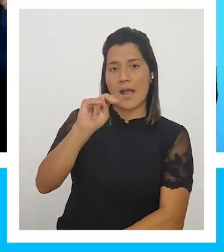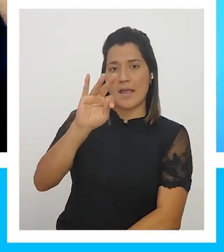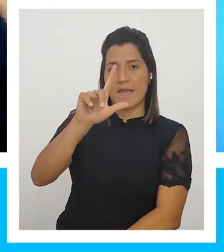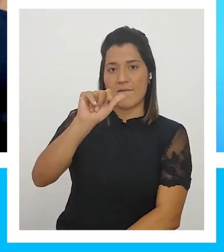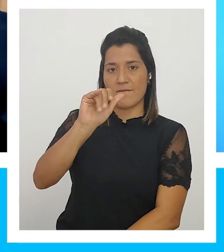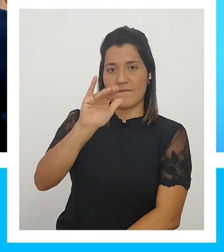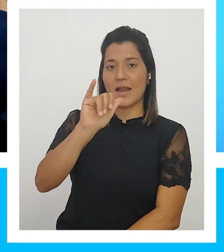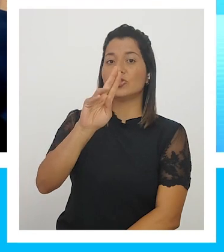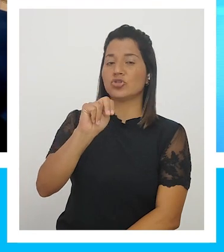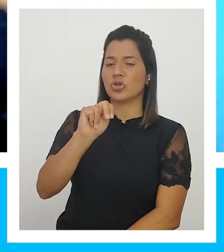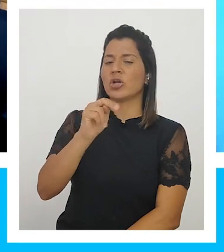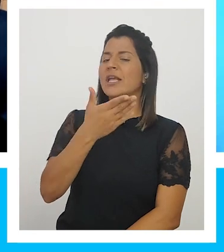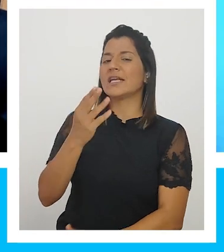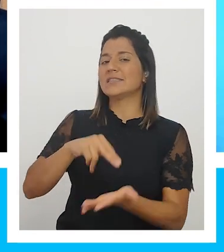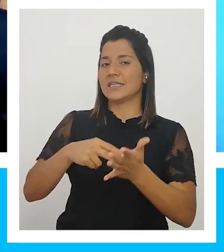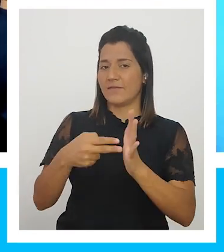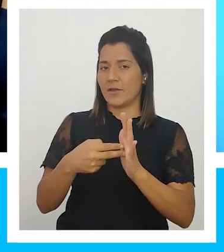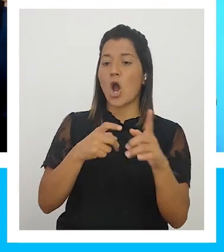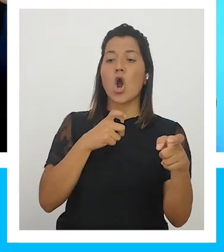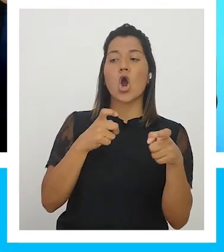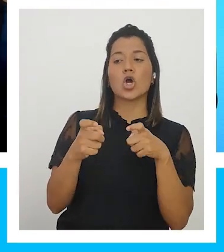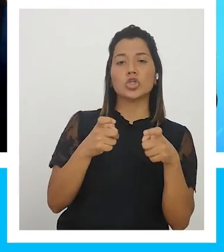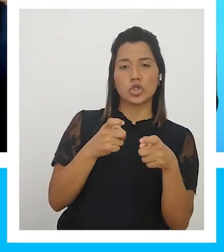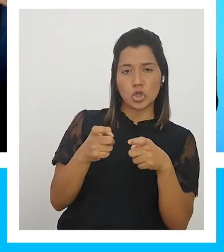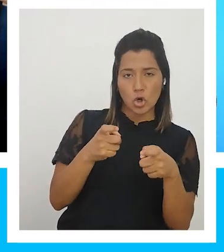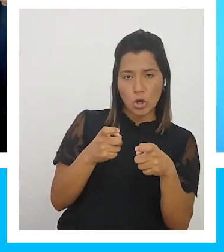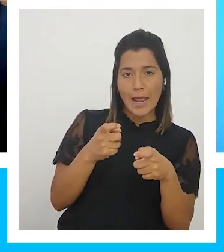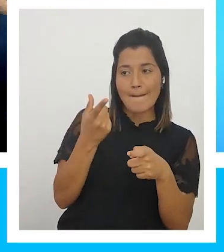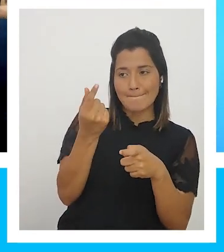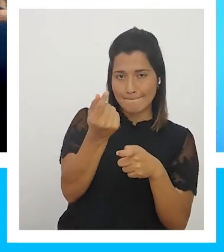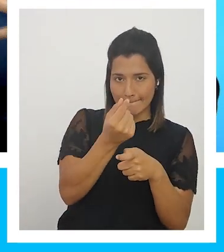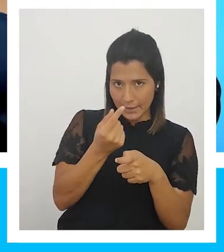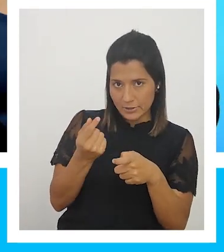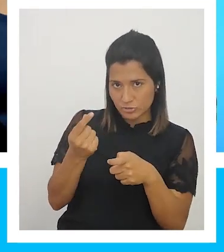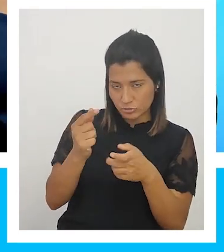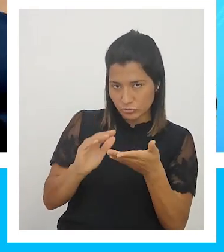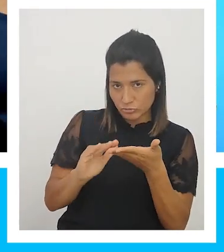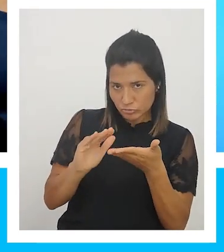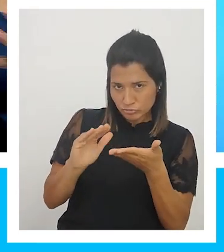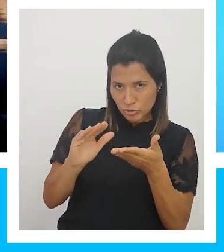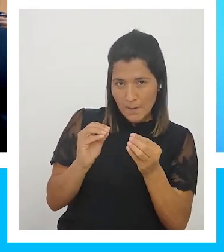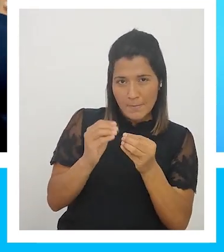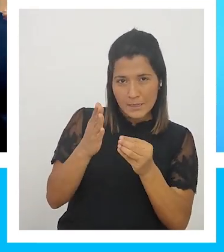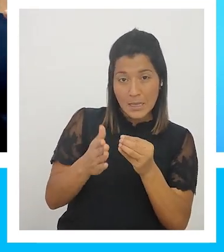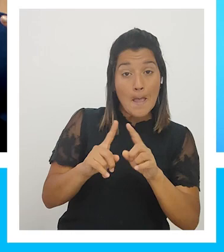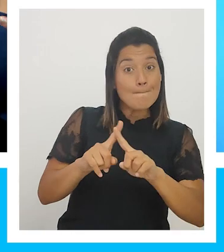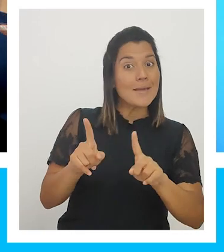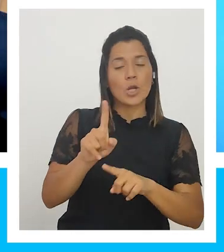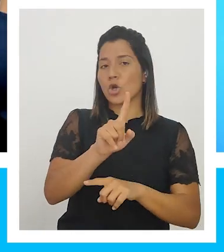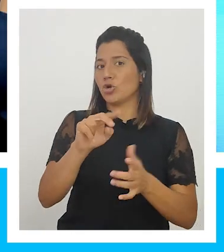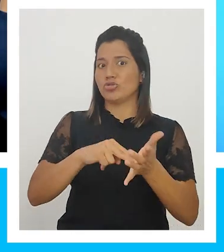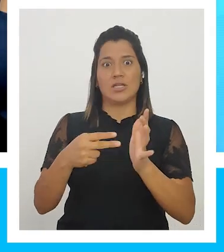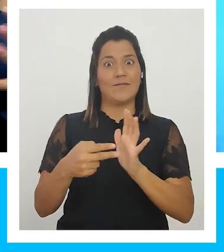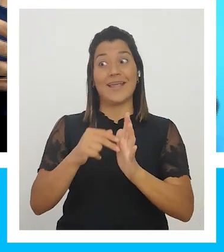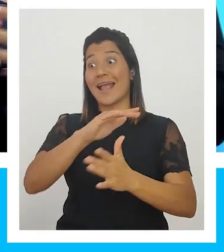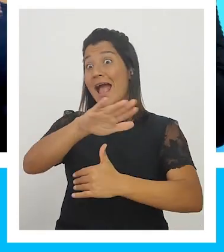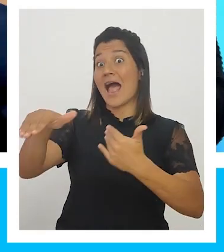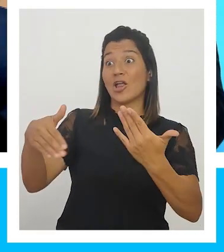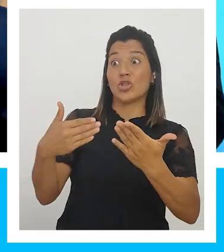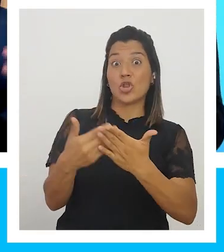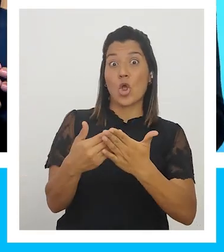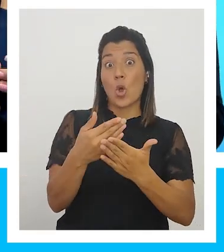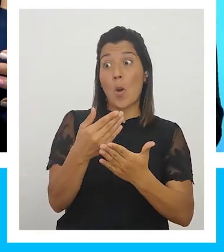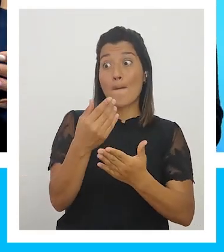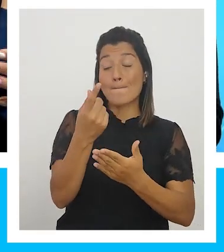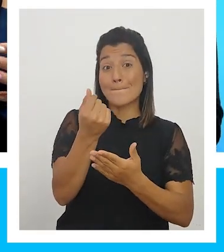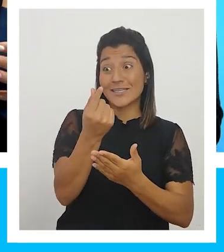el crecimiento de los precios, pero muchos de estos precios no bajan del todo. Quizás hacer la explicación porque mucha gente dice, para